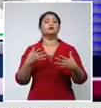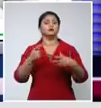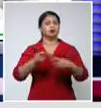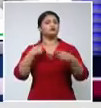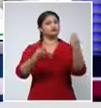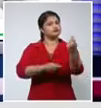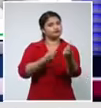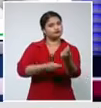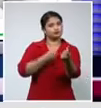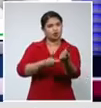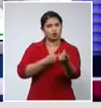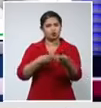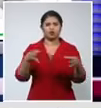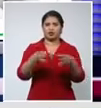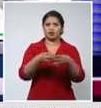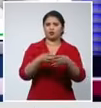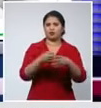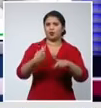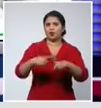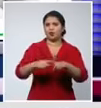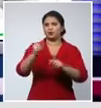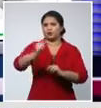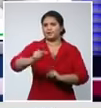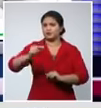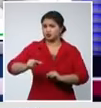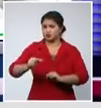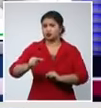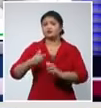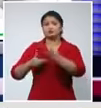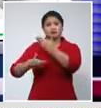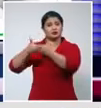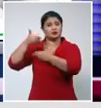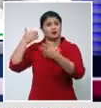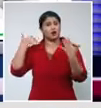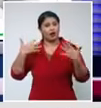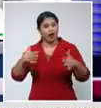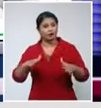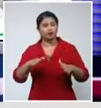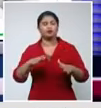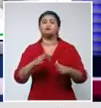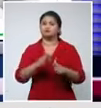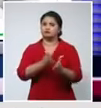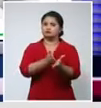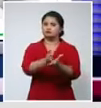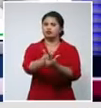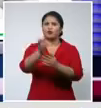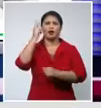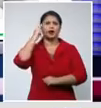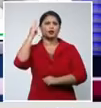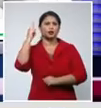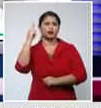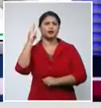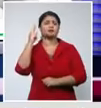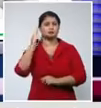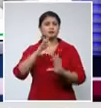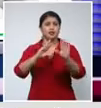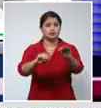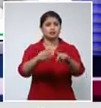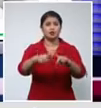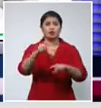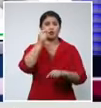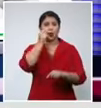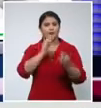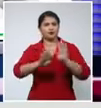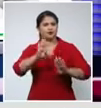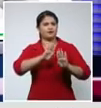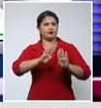Ejército Libertador. Todavía retumba la famosa frase que le dijera Arsenio Martínez Campos en su propia